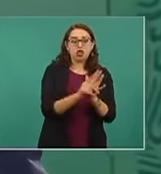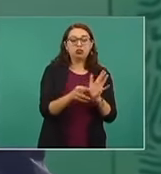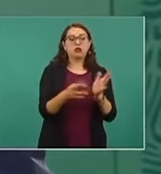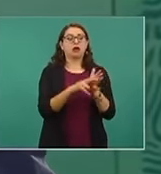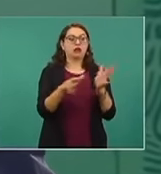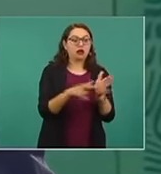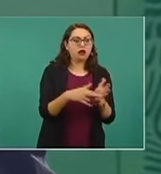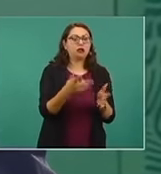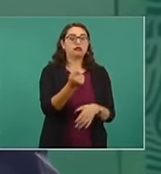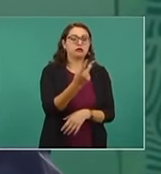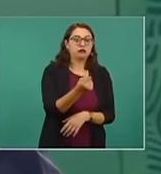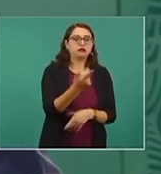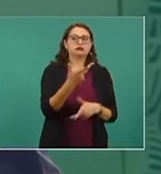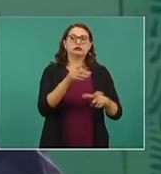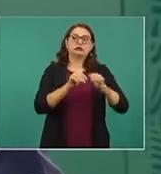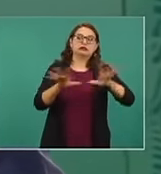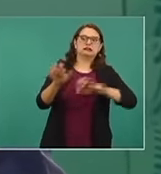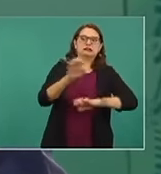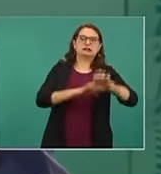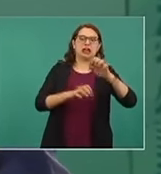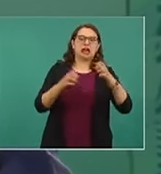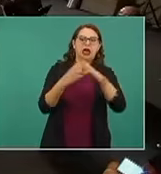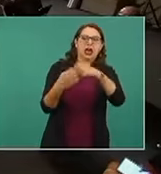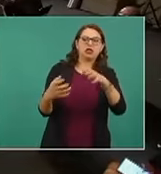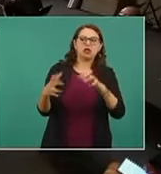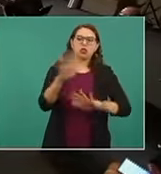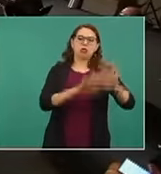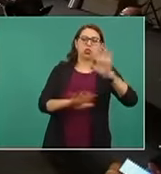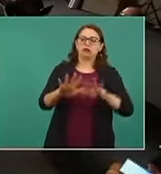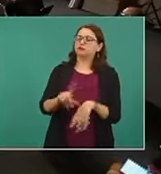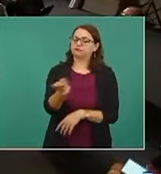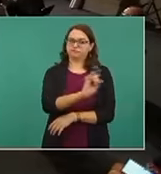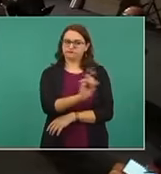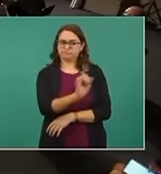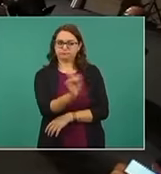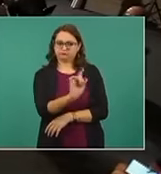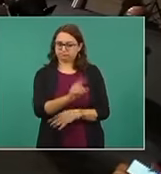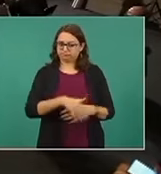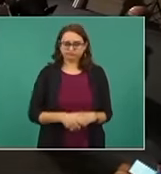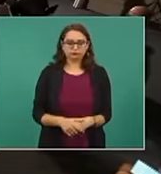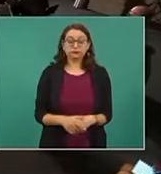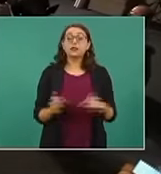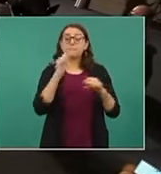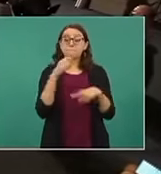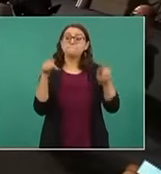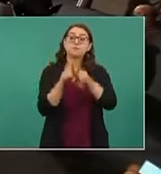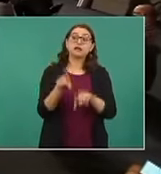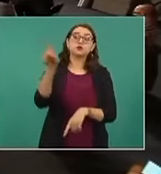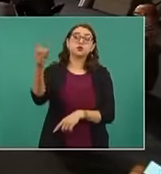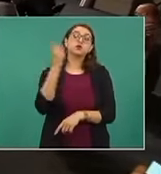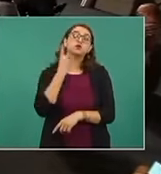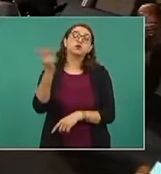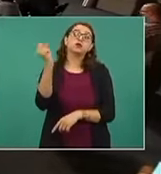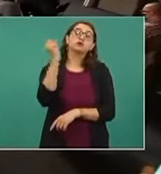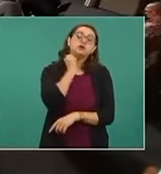sepan de qué se trata. Porque tampoco es el tiempo de antes, de que se reunían